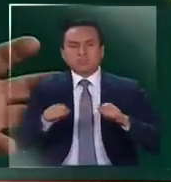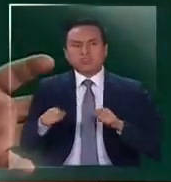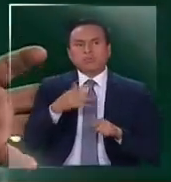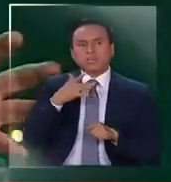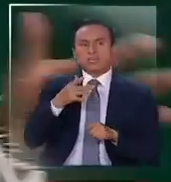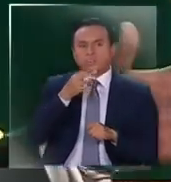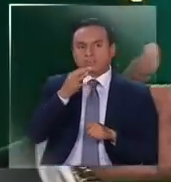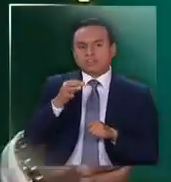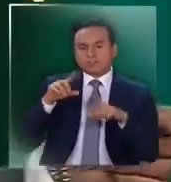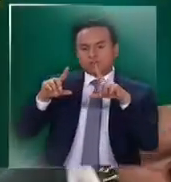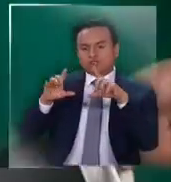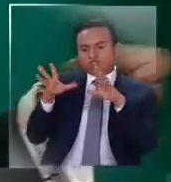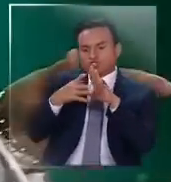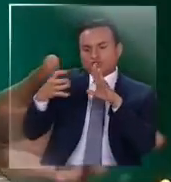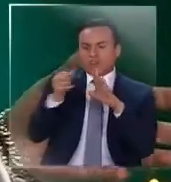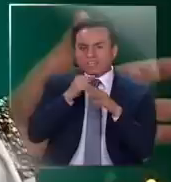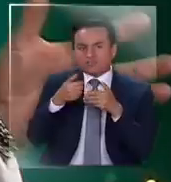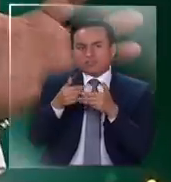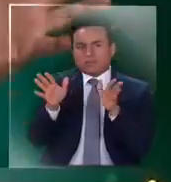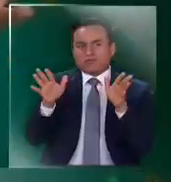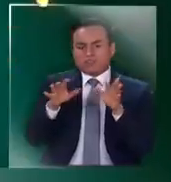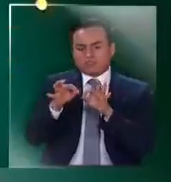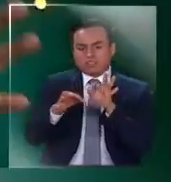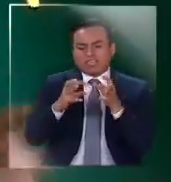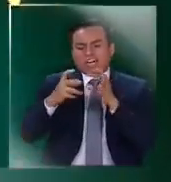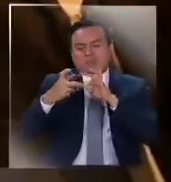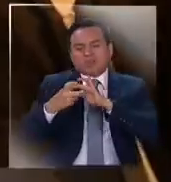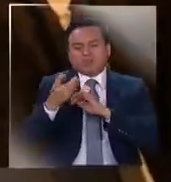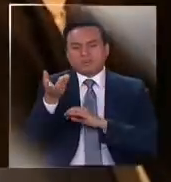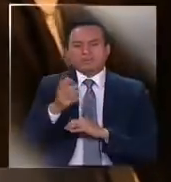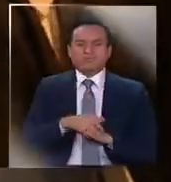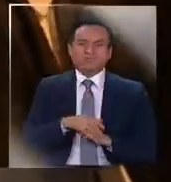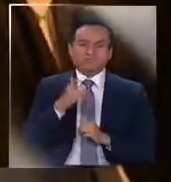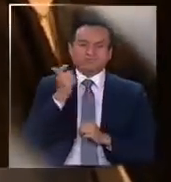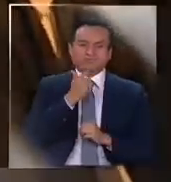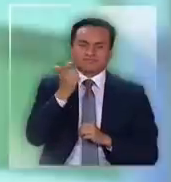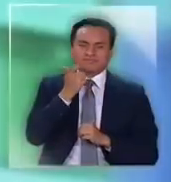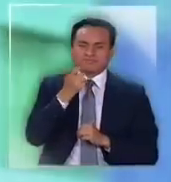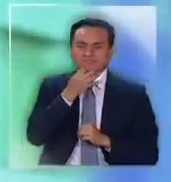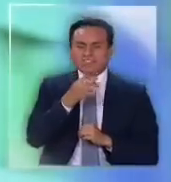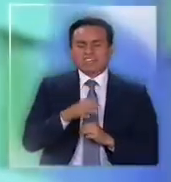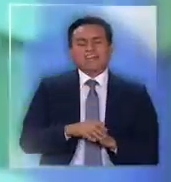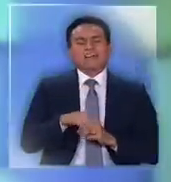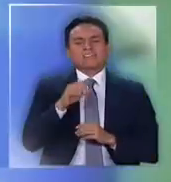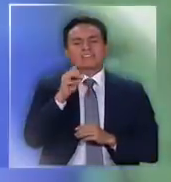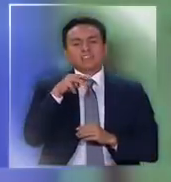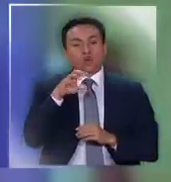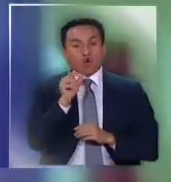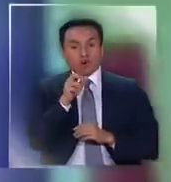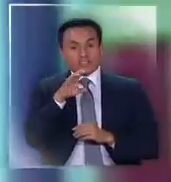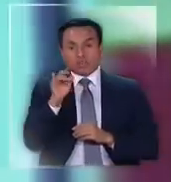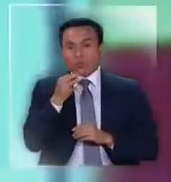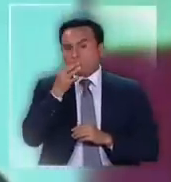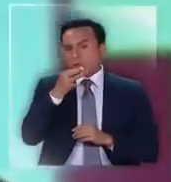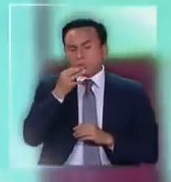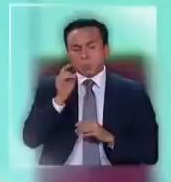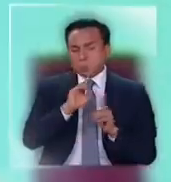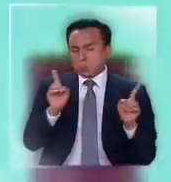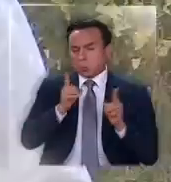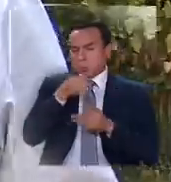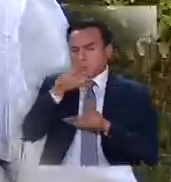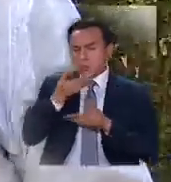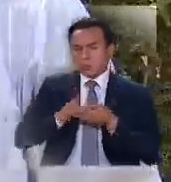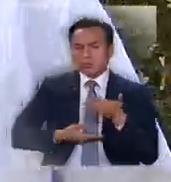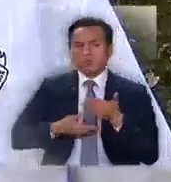dijo, no lo alcanzamos a hacerle Photoshop, así que si le soltamos los elásticos se nos arruga, está bueno. A Dino Gordillo no le cuentan cuentos. O sea,